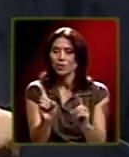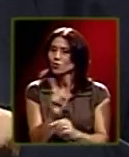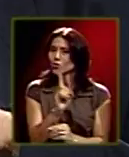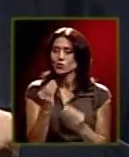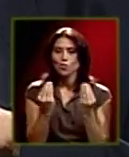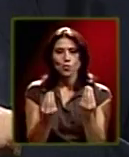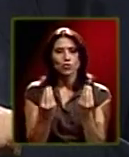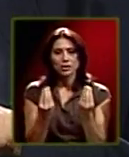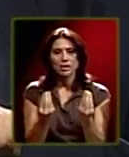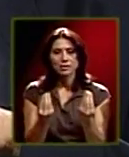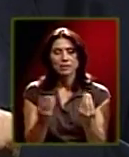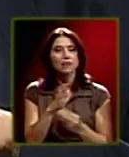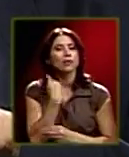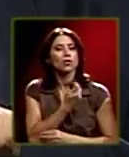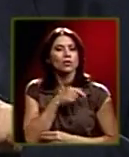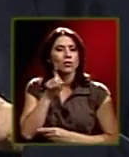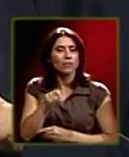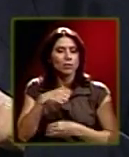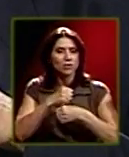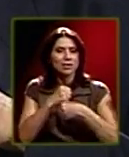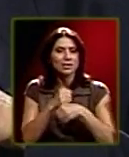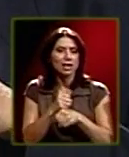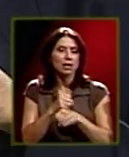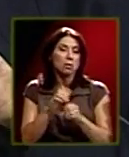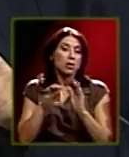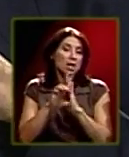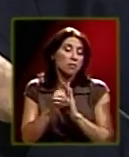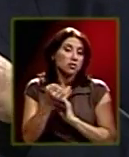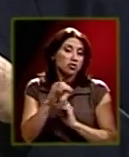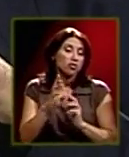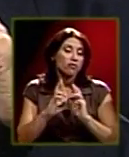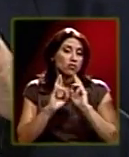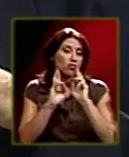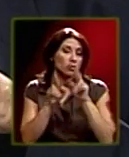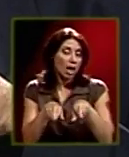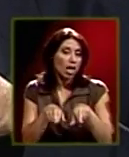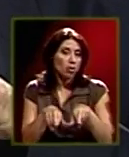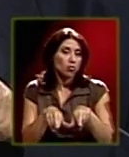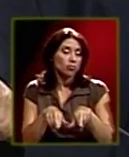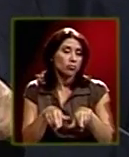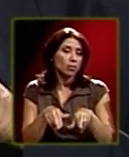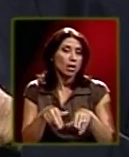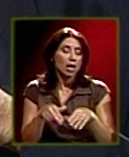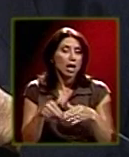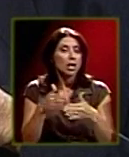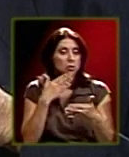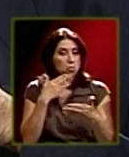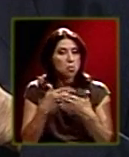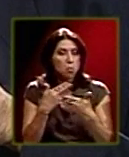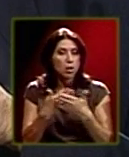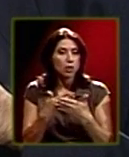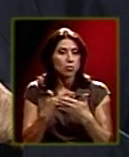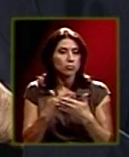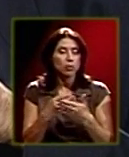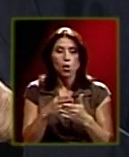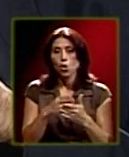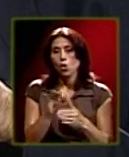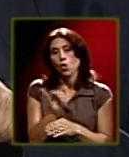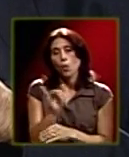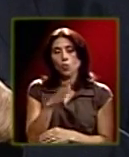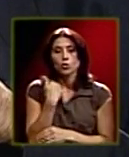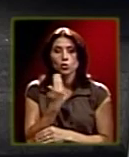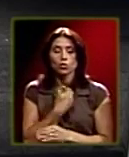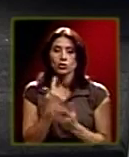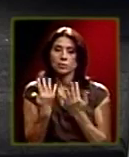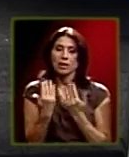hacer es, digamos, si el resultado es favorable, como obviamente nosotros en el ministerio esperamos que así